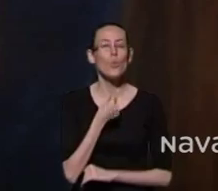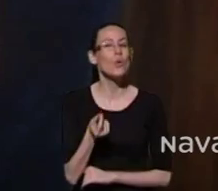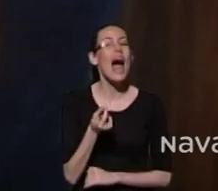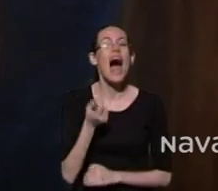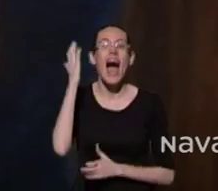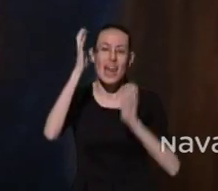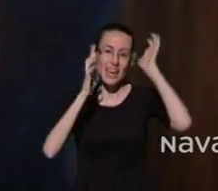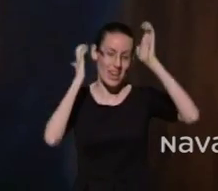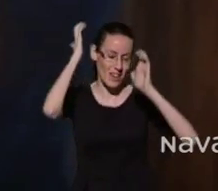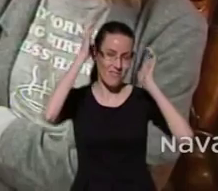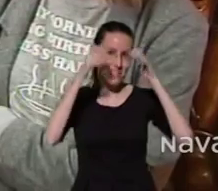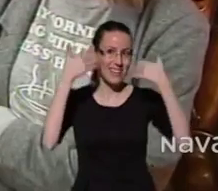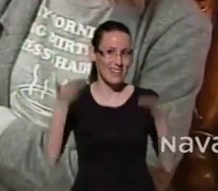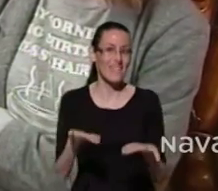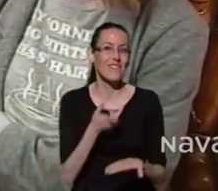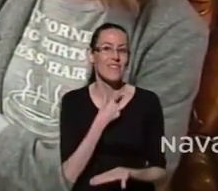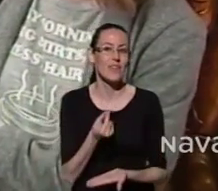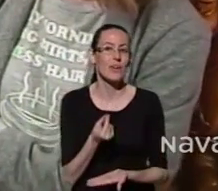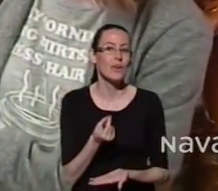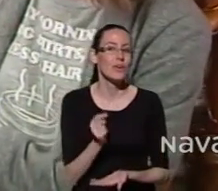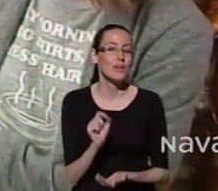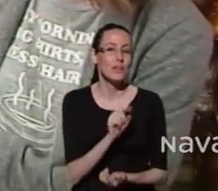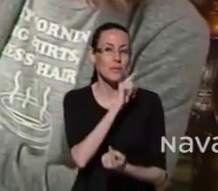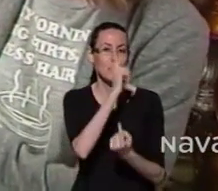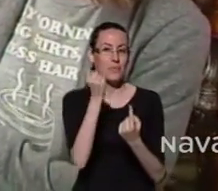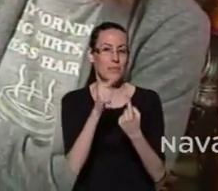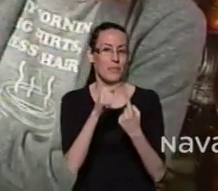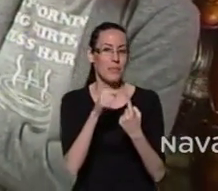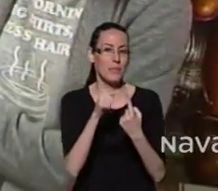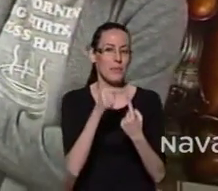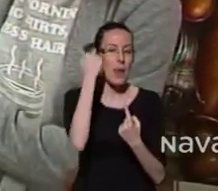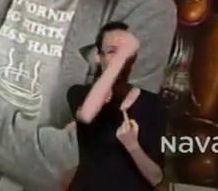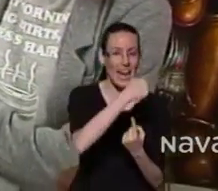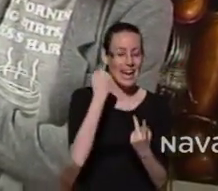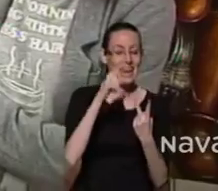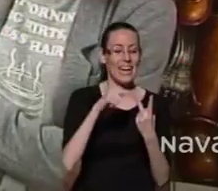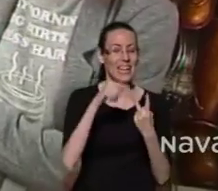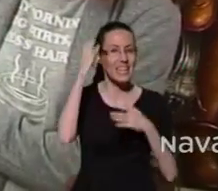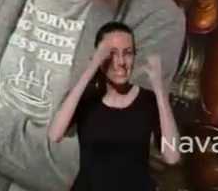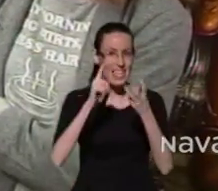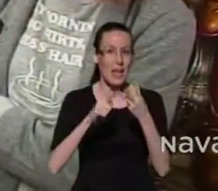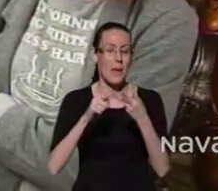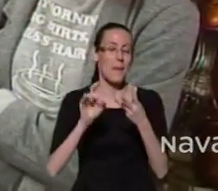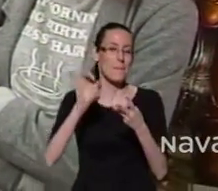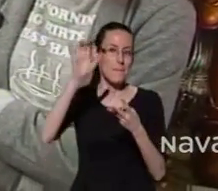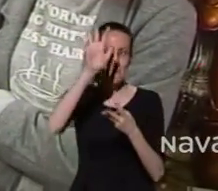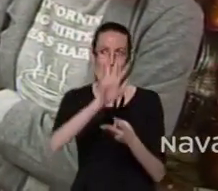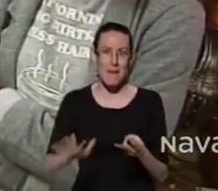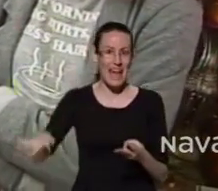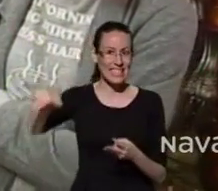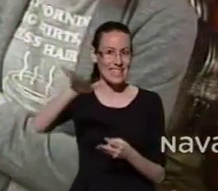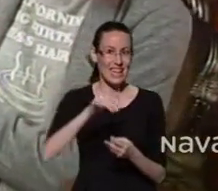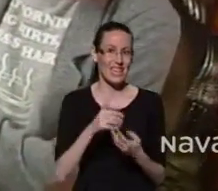animales, entonces juntar o aunar lo que son retratos, animales, paisaje, que sea todo uno. Entonces, como antes te he dicho,